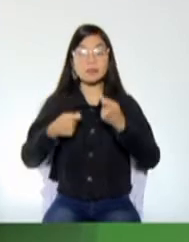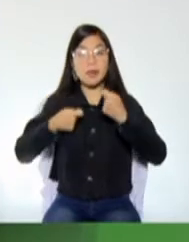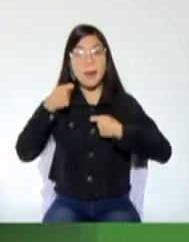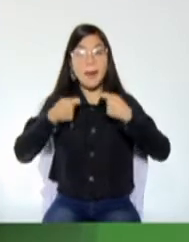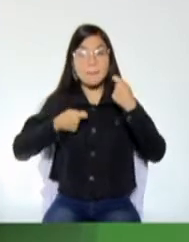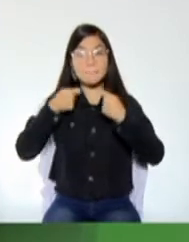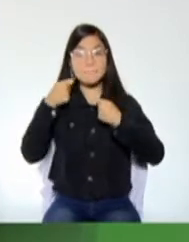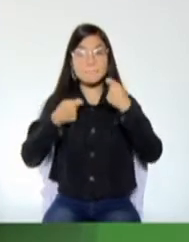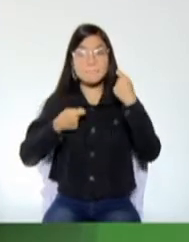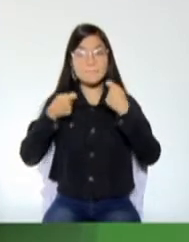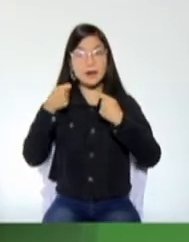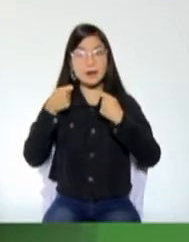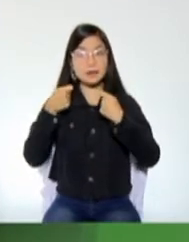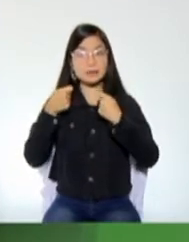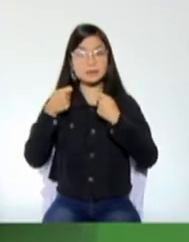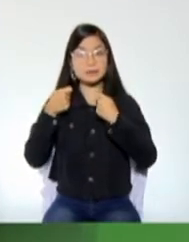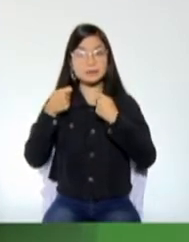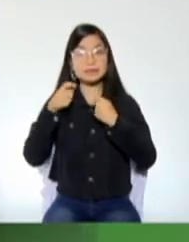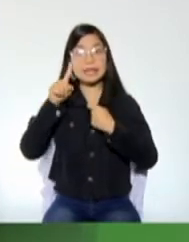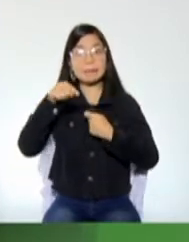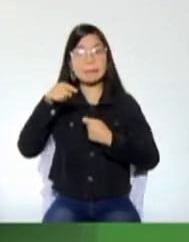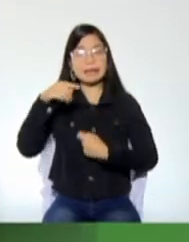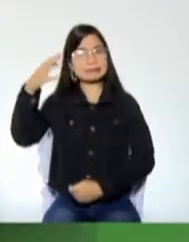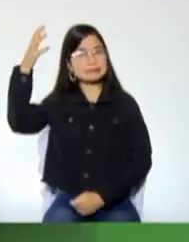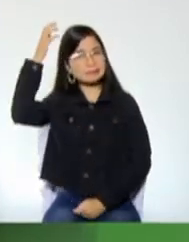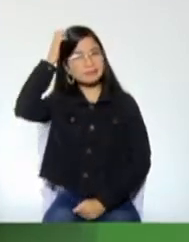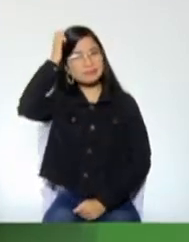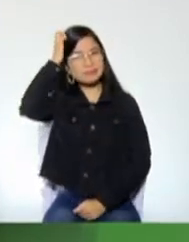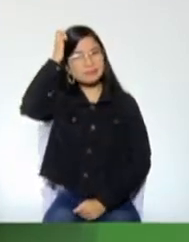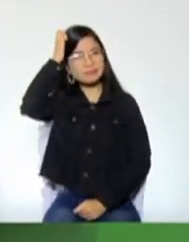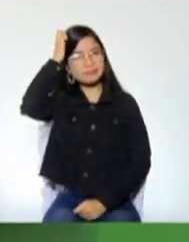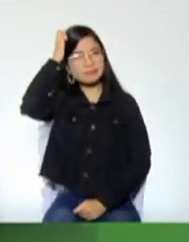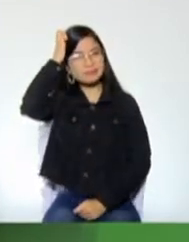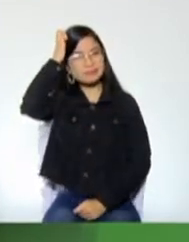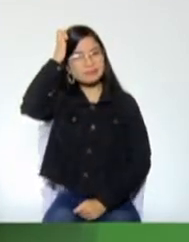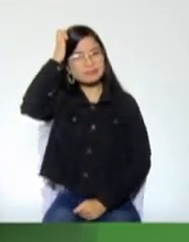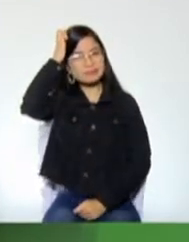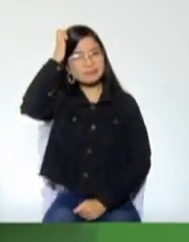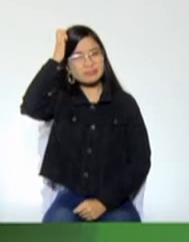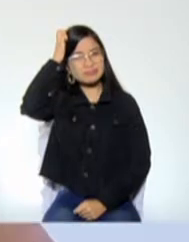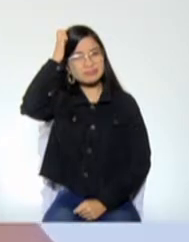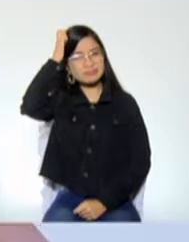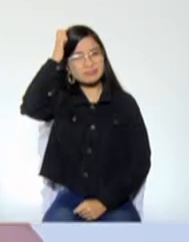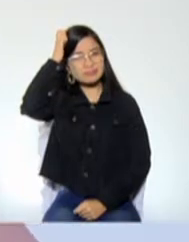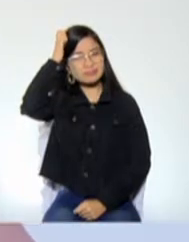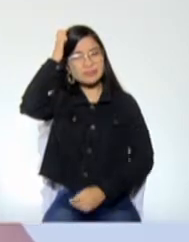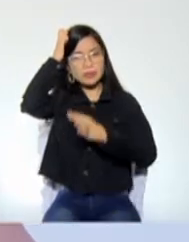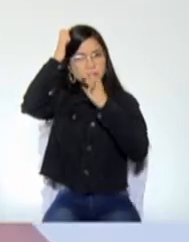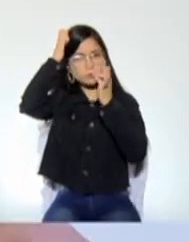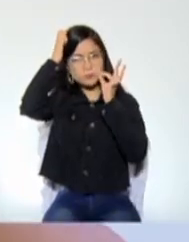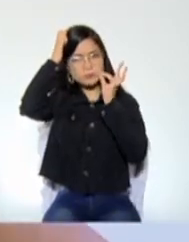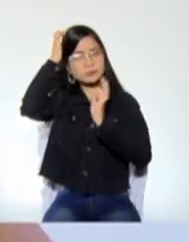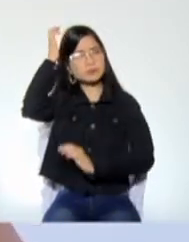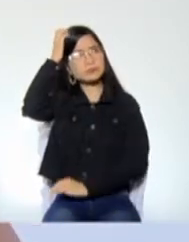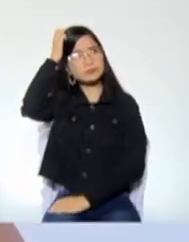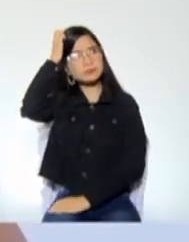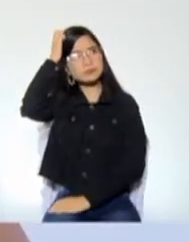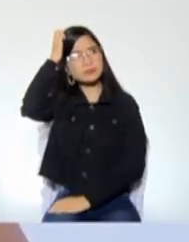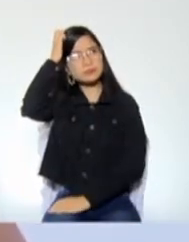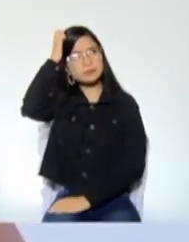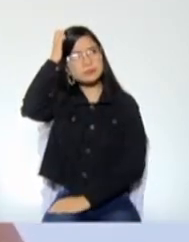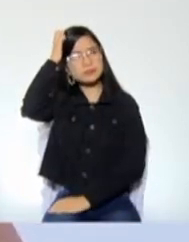expresión. Rascarse la cabeza. A ver, sin decir nada, por supuesto.